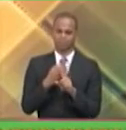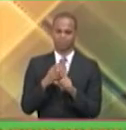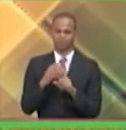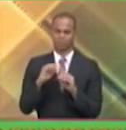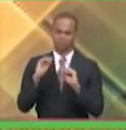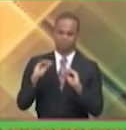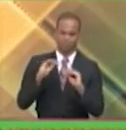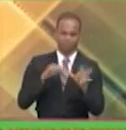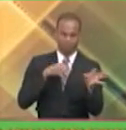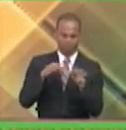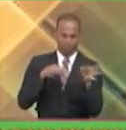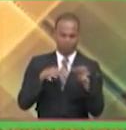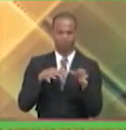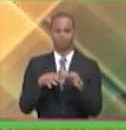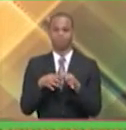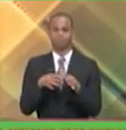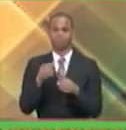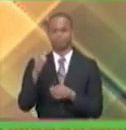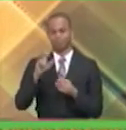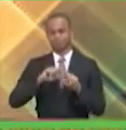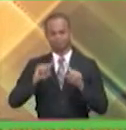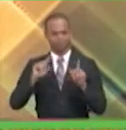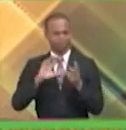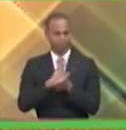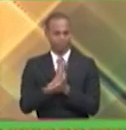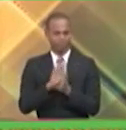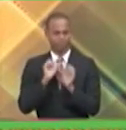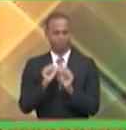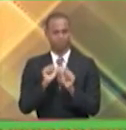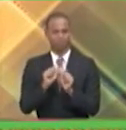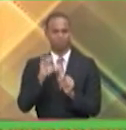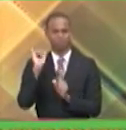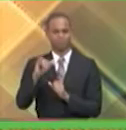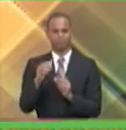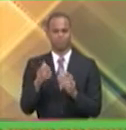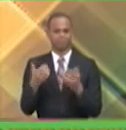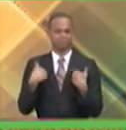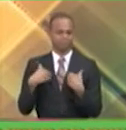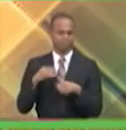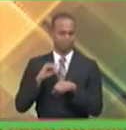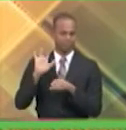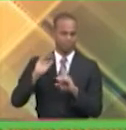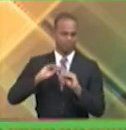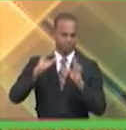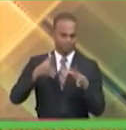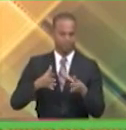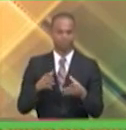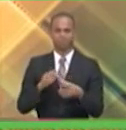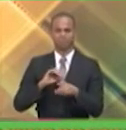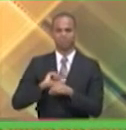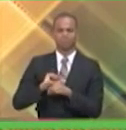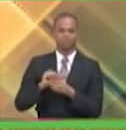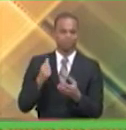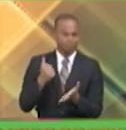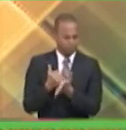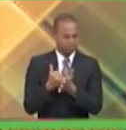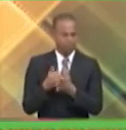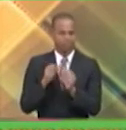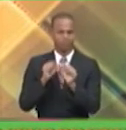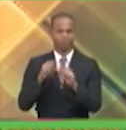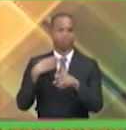teoría, pero la escuela sigue. O sea, él tiene un asesor, o sea, su profesor, quien le dé esos tópicos para él